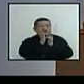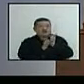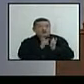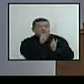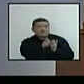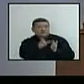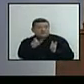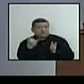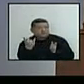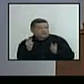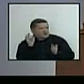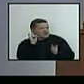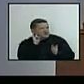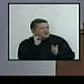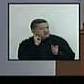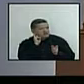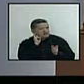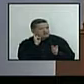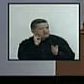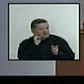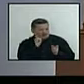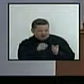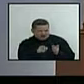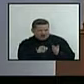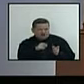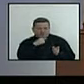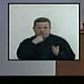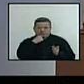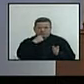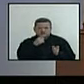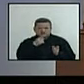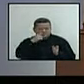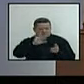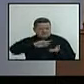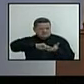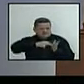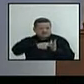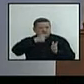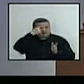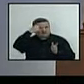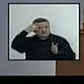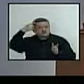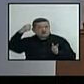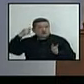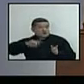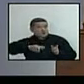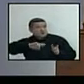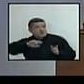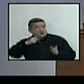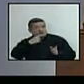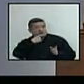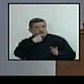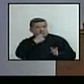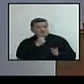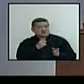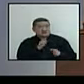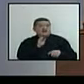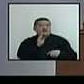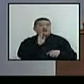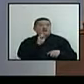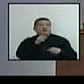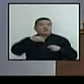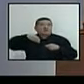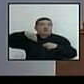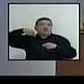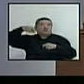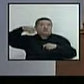estaba allí y lo oyó decía que había sido un trueno. Otros decían que le había hablado